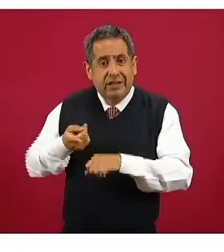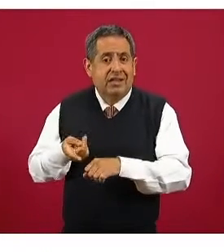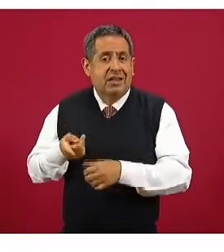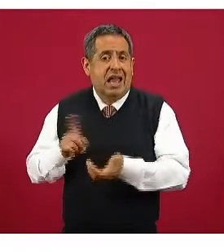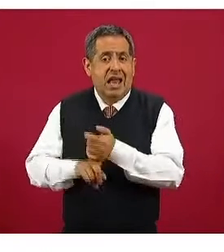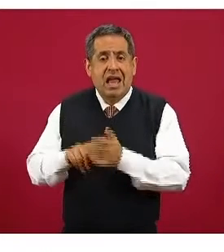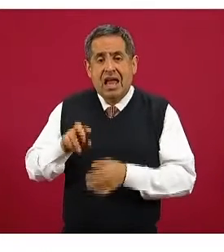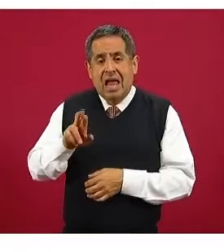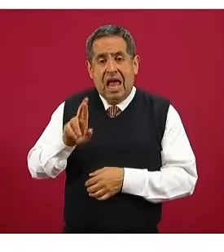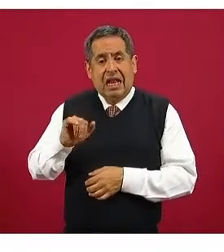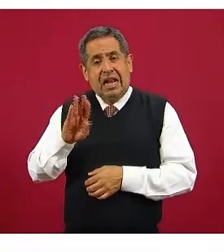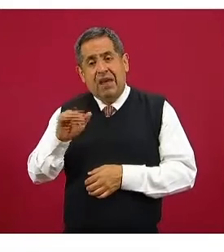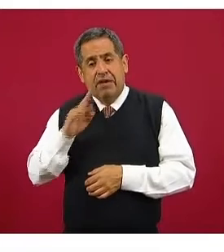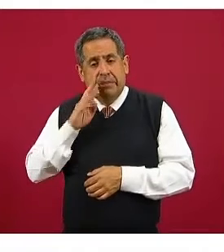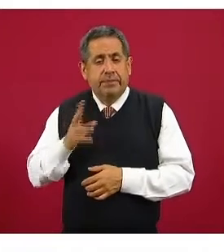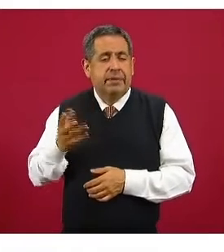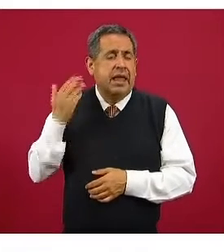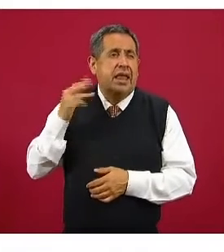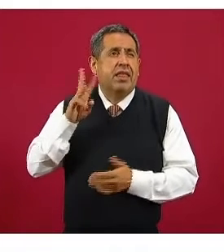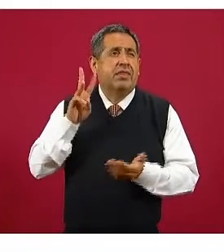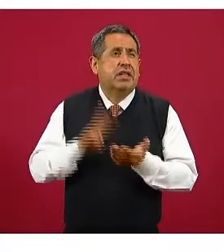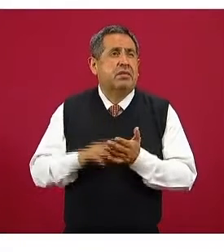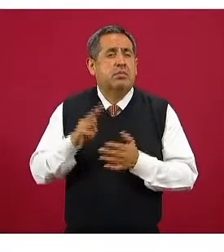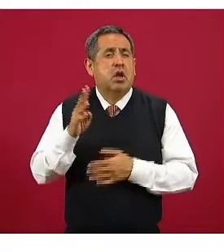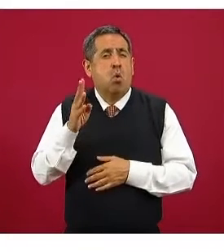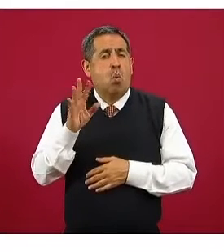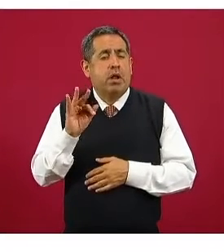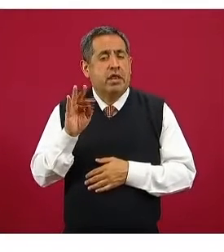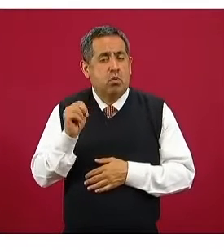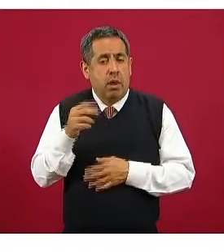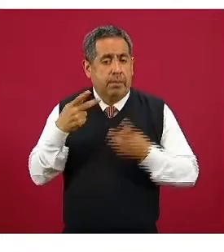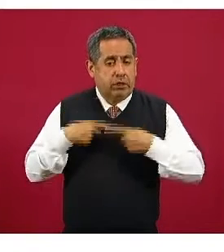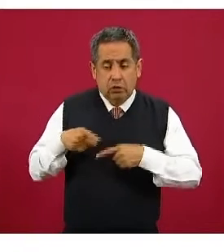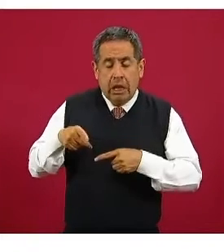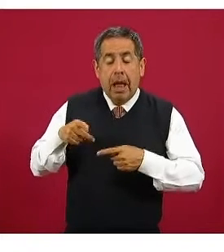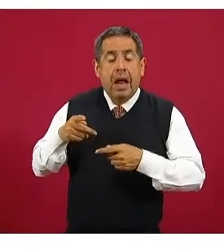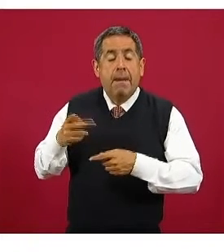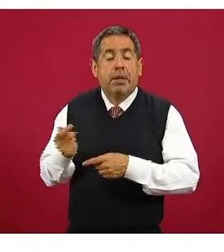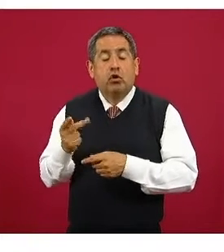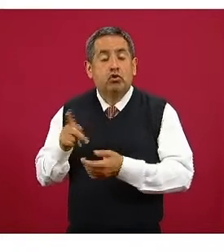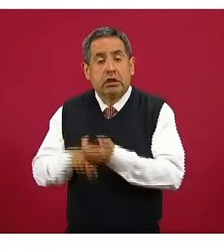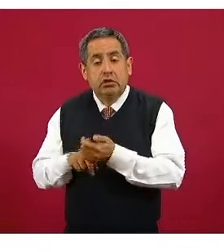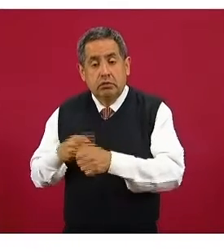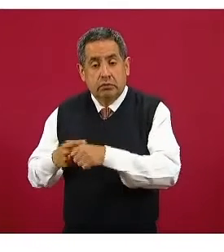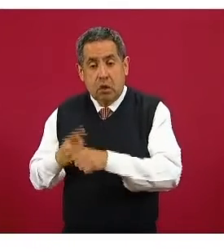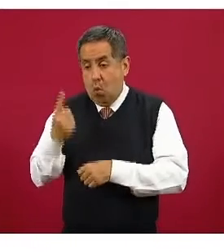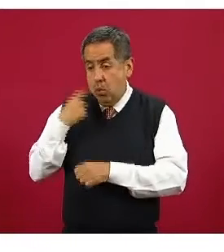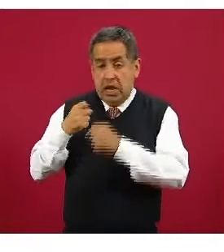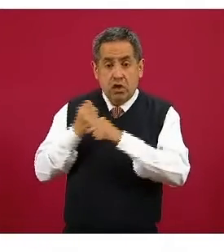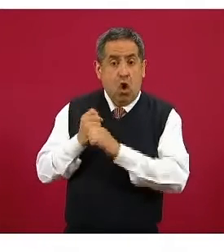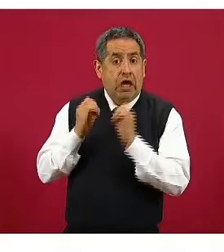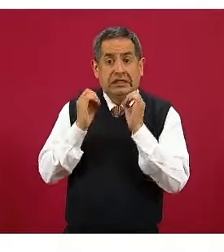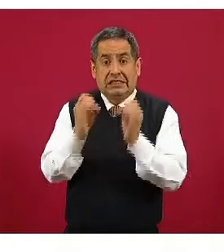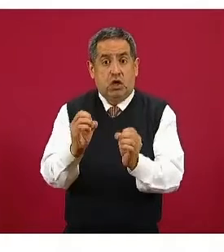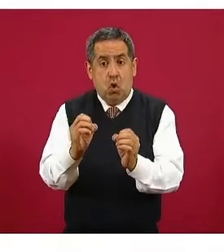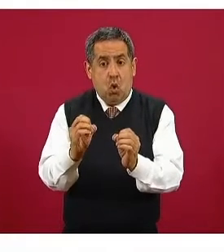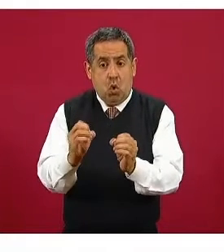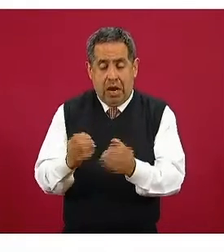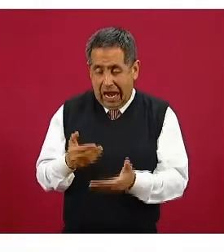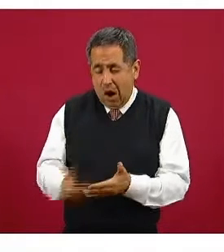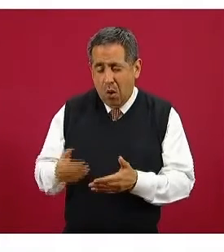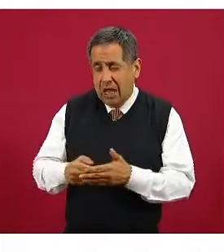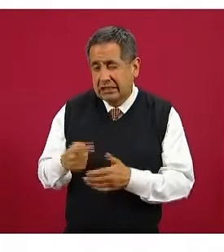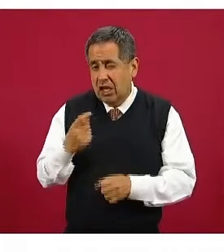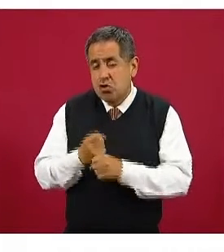De 3.049 casos que teníamos en los 90, el año pasado tuvimos 0 casos, ¿no? Este año tenemos